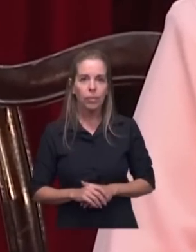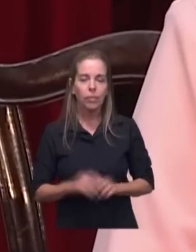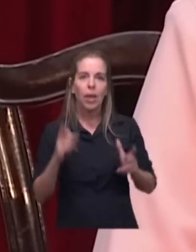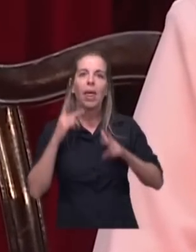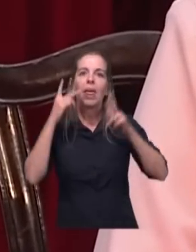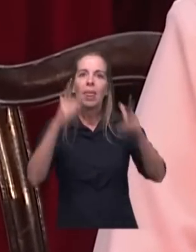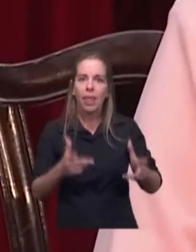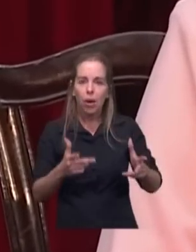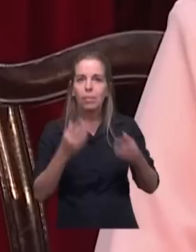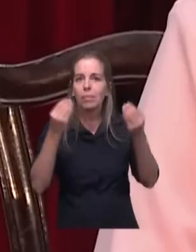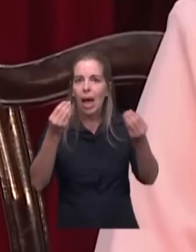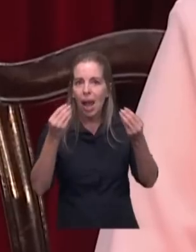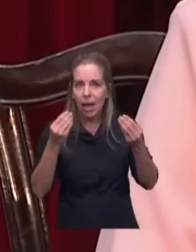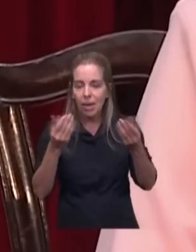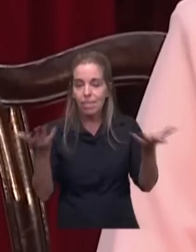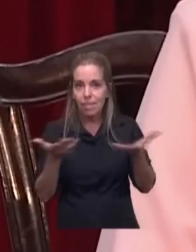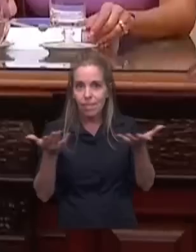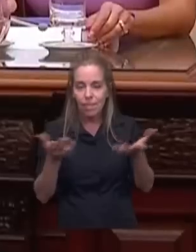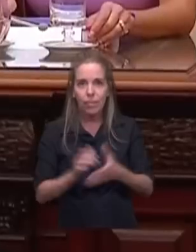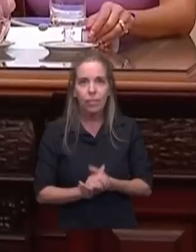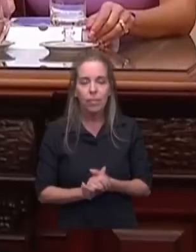esto que de nada sirve